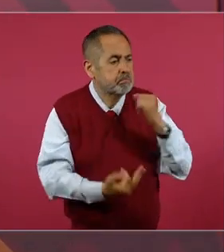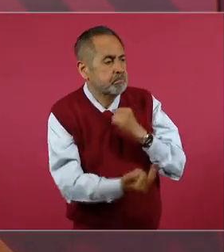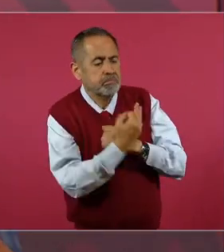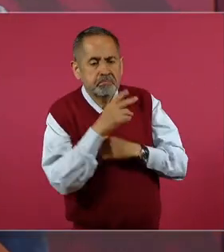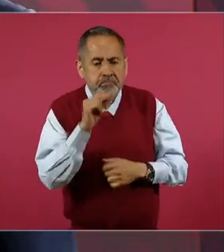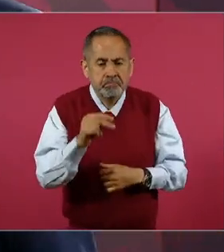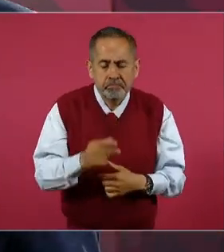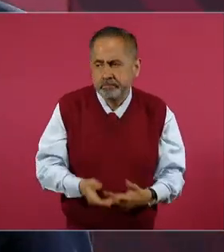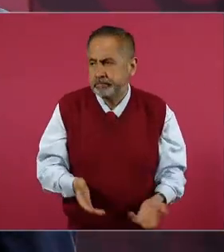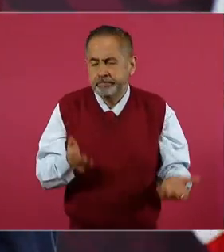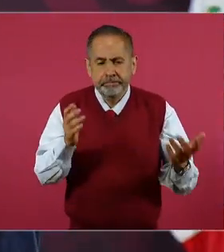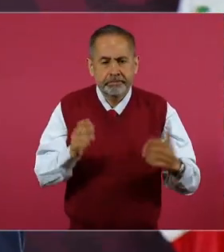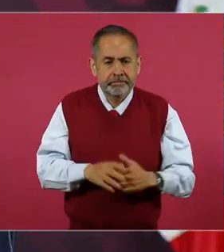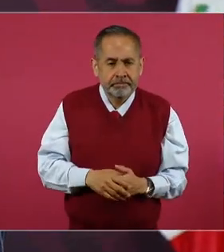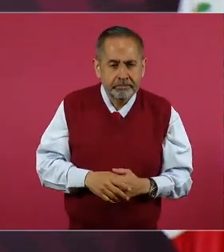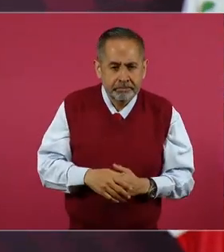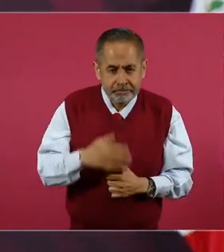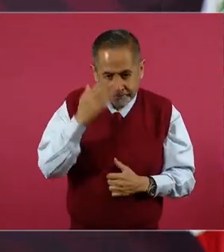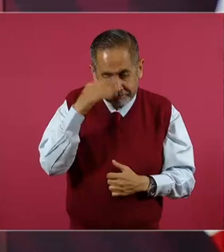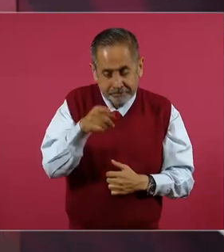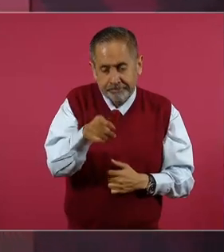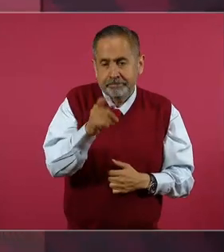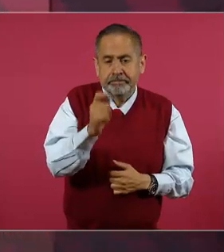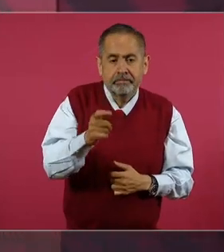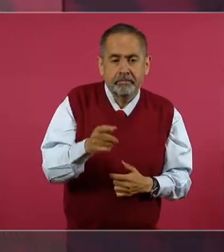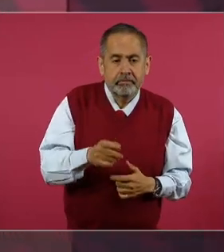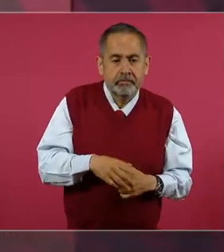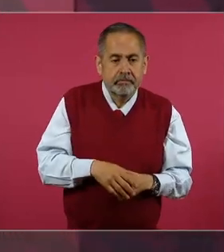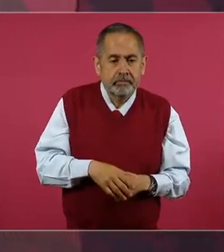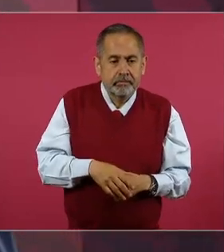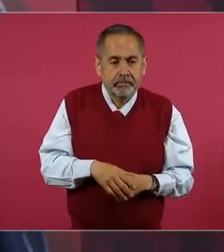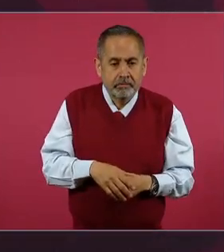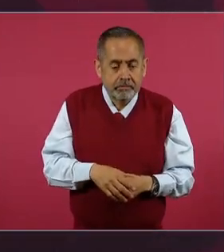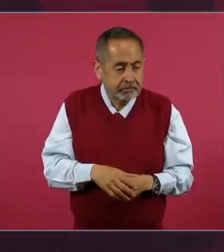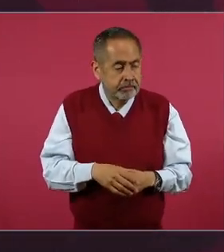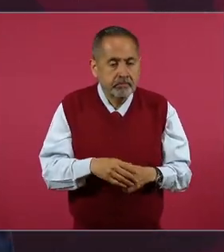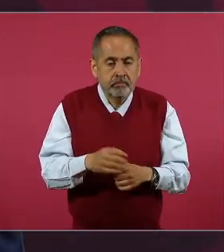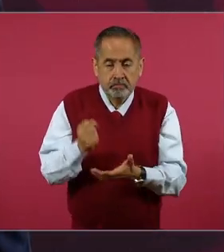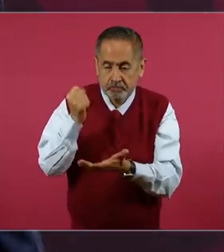¿Sabes que nos dieron permiso para internet